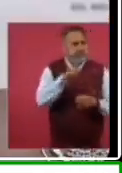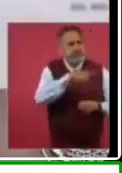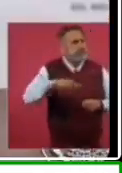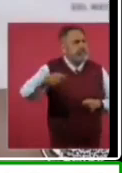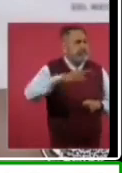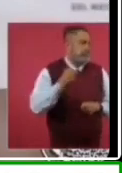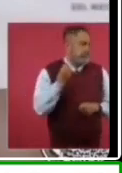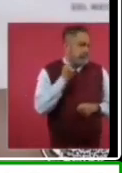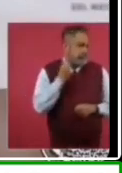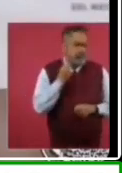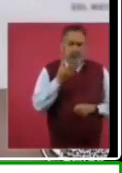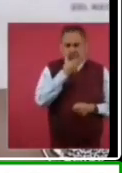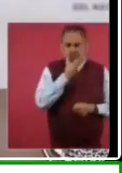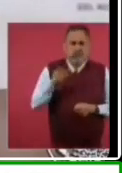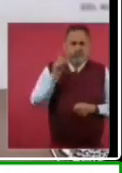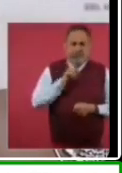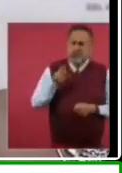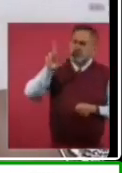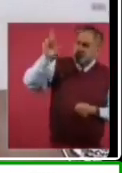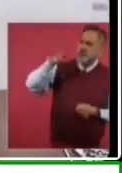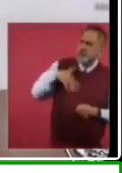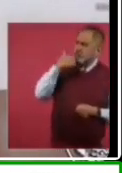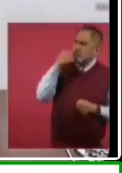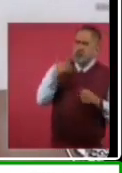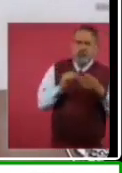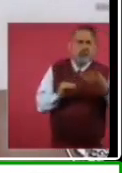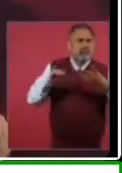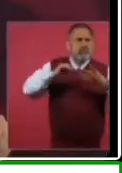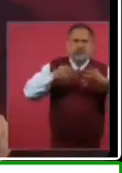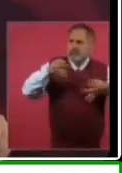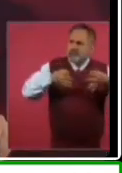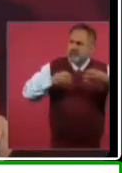abogados, mujeres, hombres,